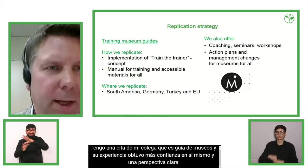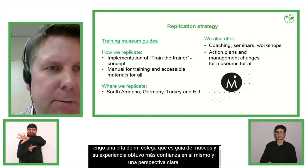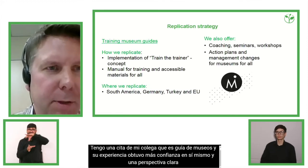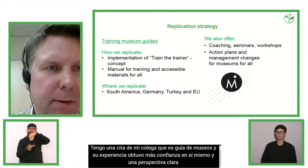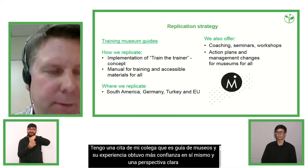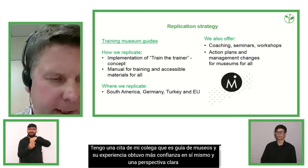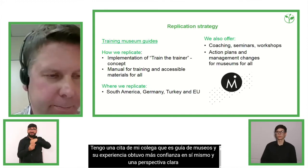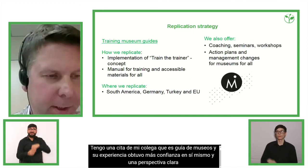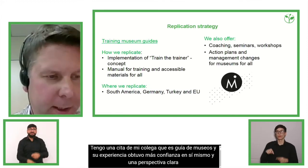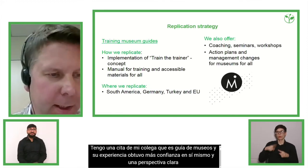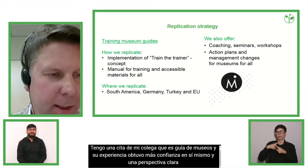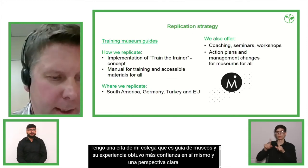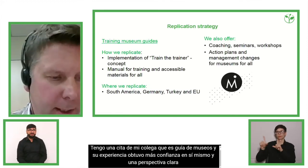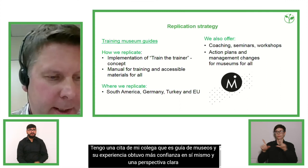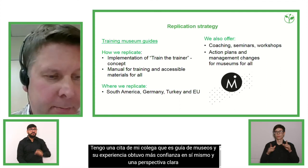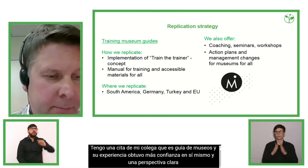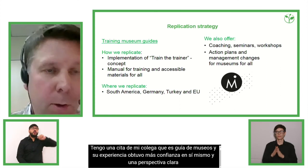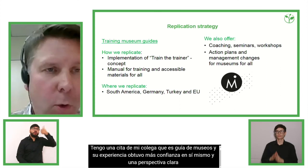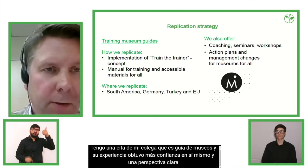más.